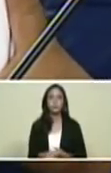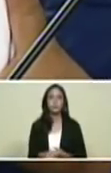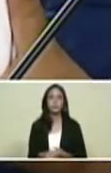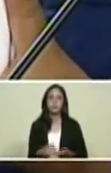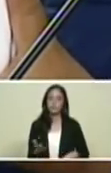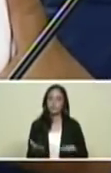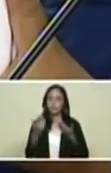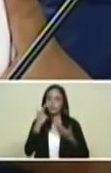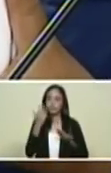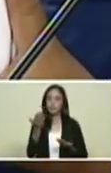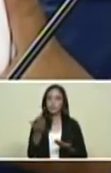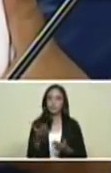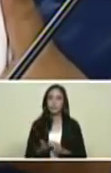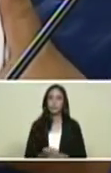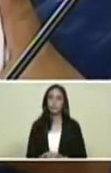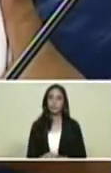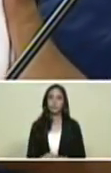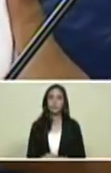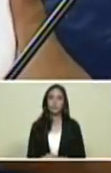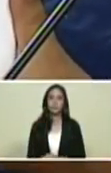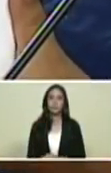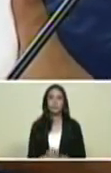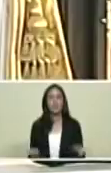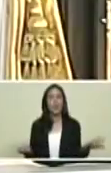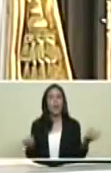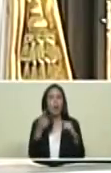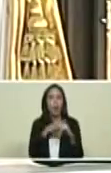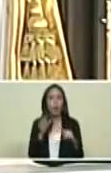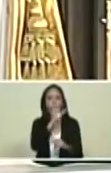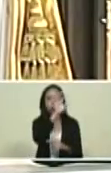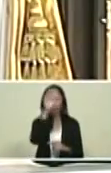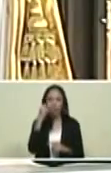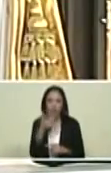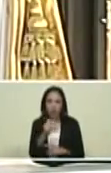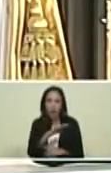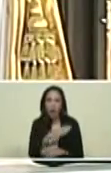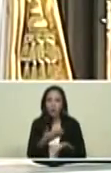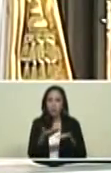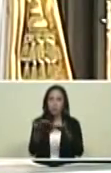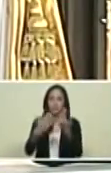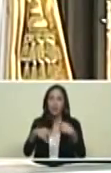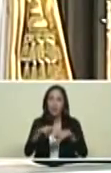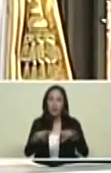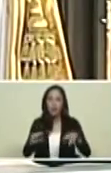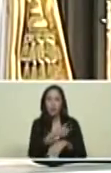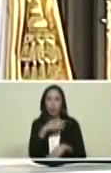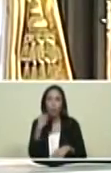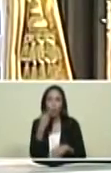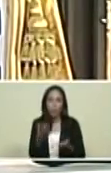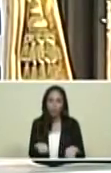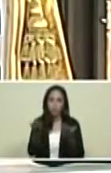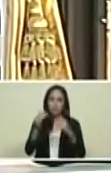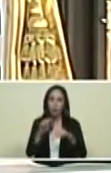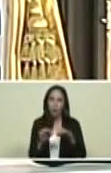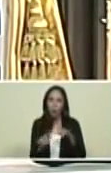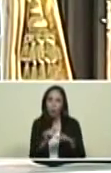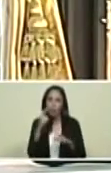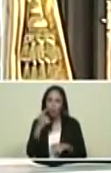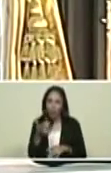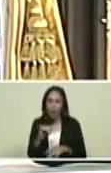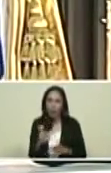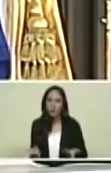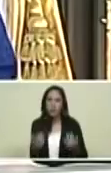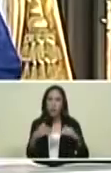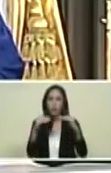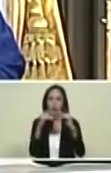Aquí está. ¿En qué país del mundo se le da la computadora al niño, a la niña, al joven? En